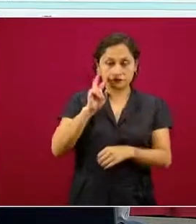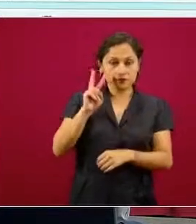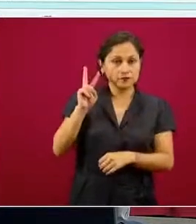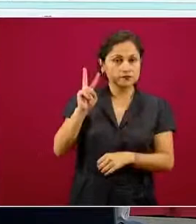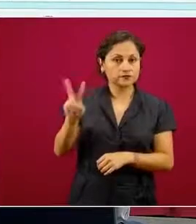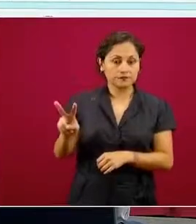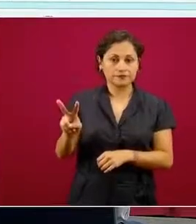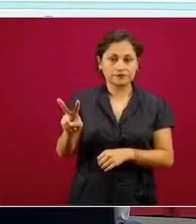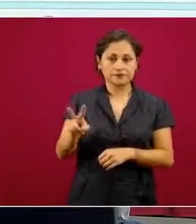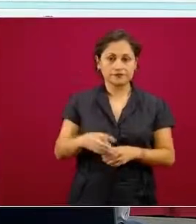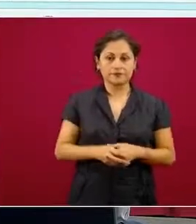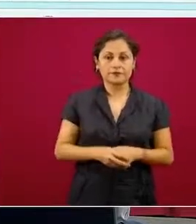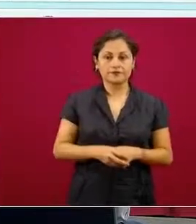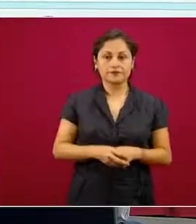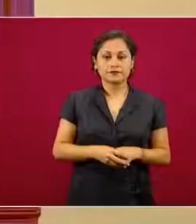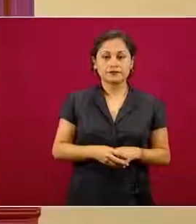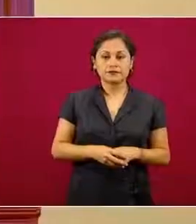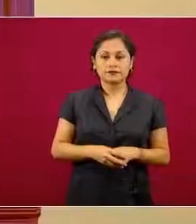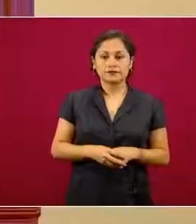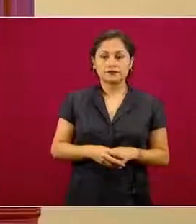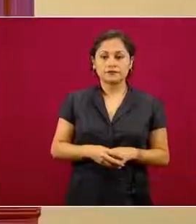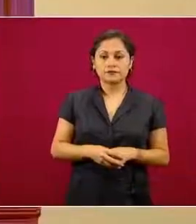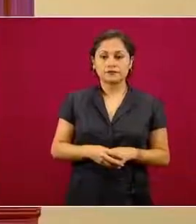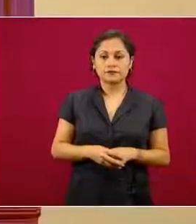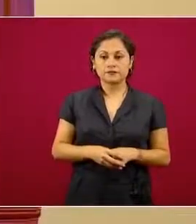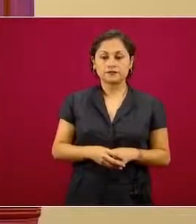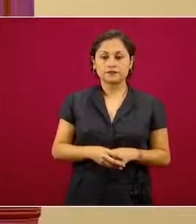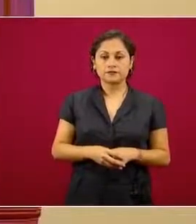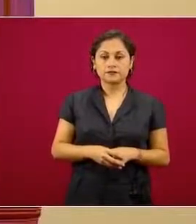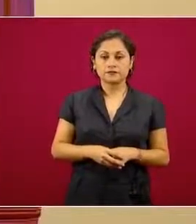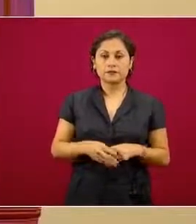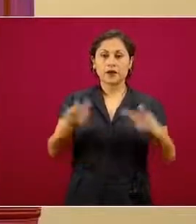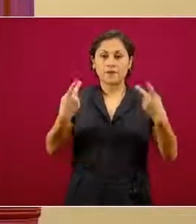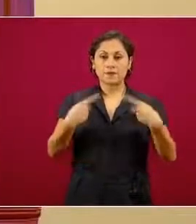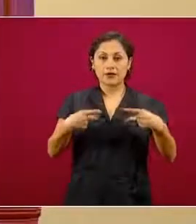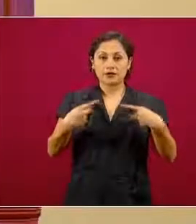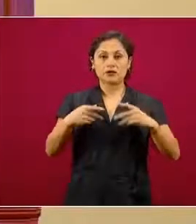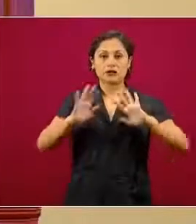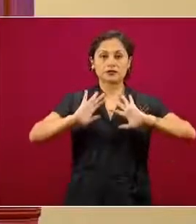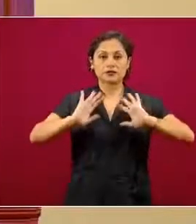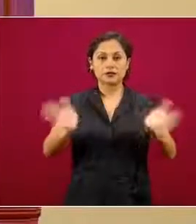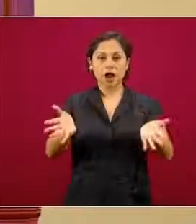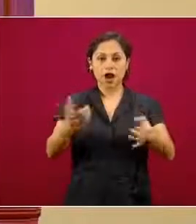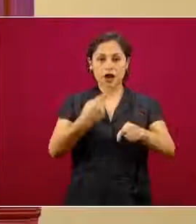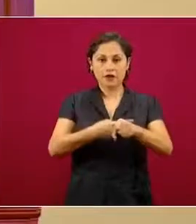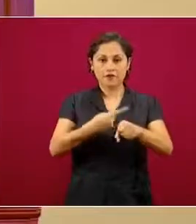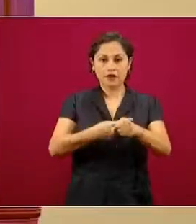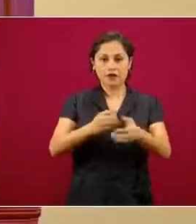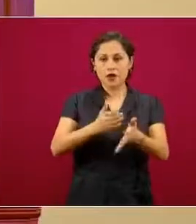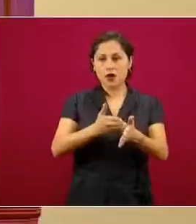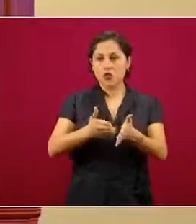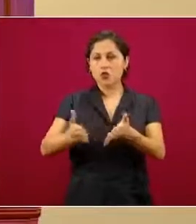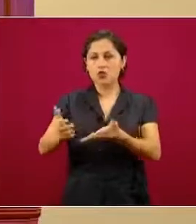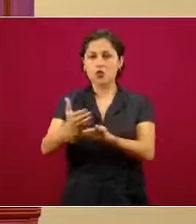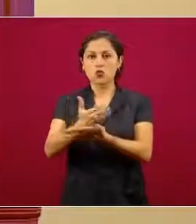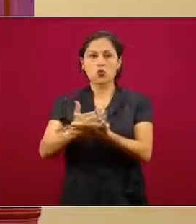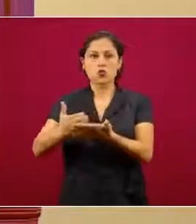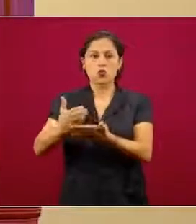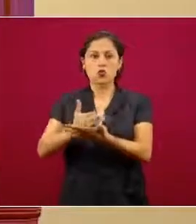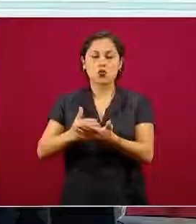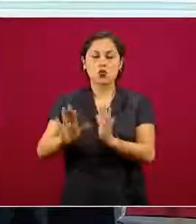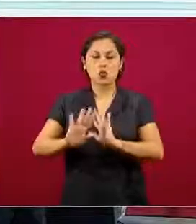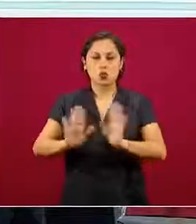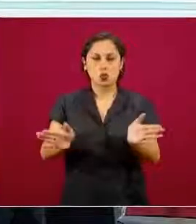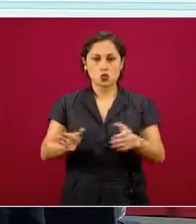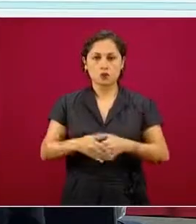la información que tiene que ver con las personas que se han recuperado hasta el momento de esta epidemia de